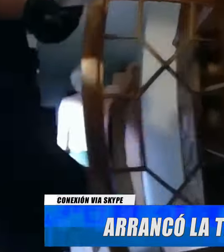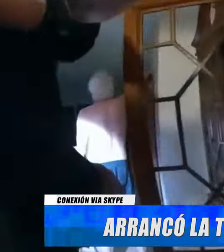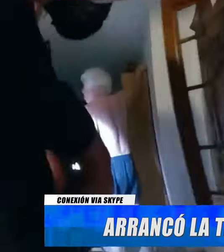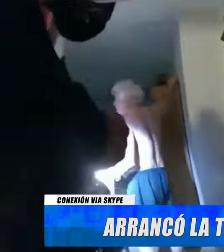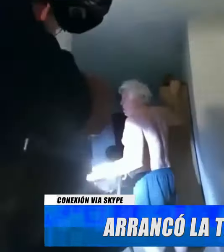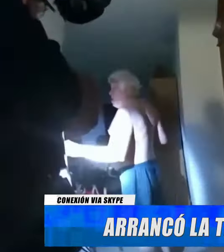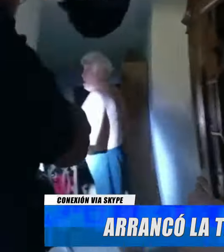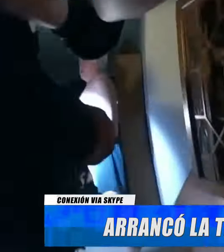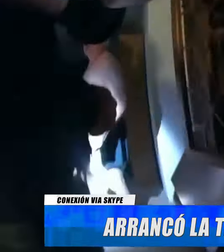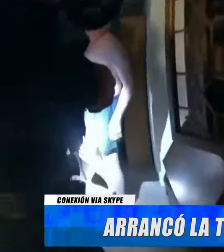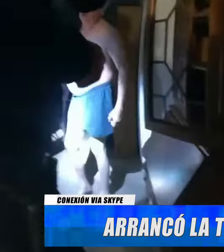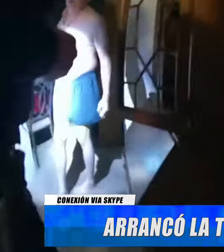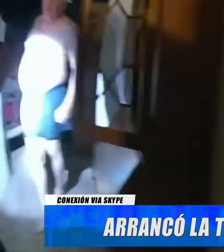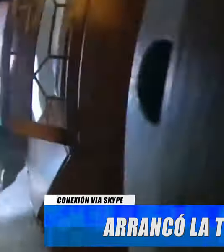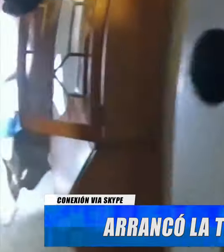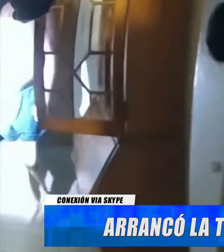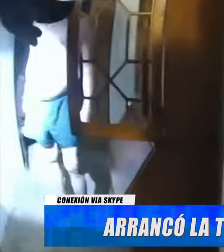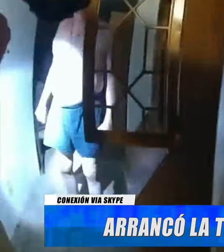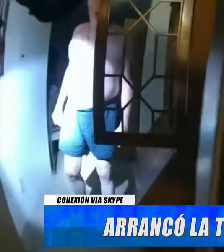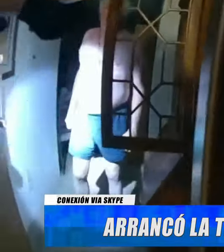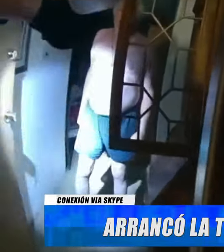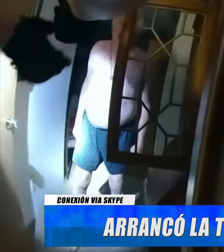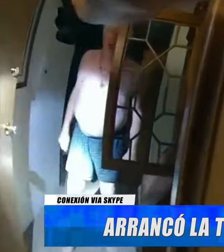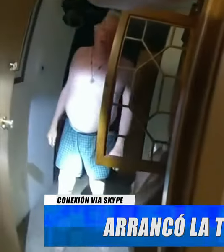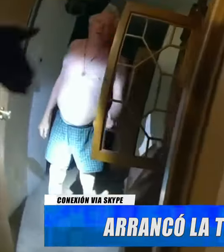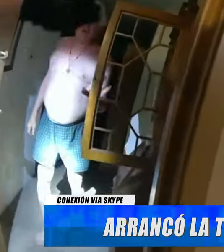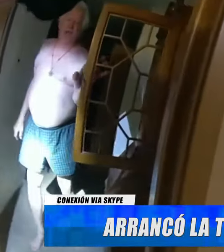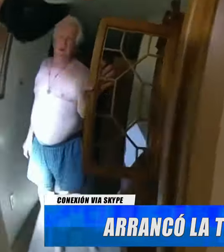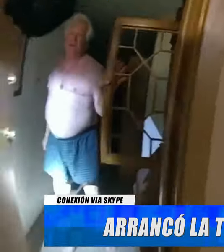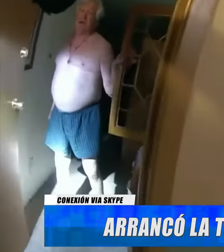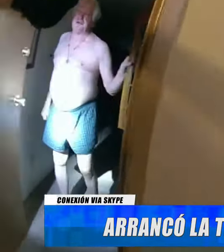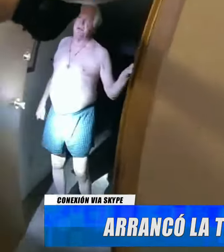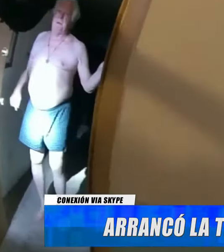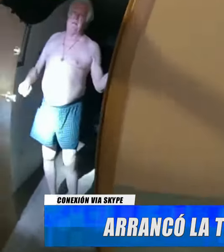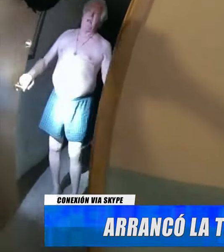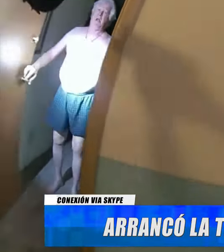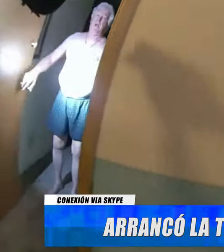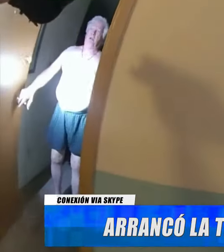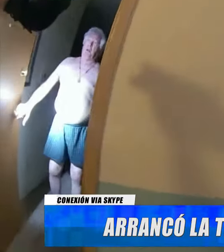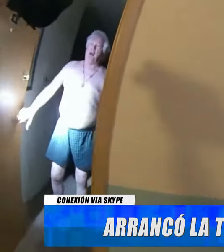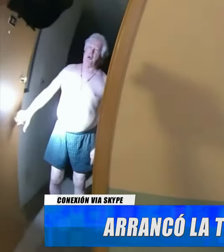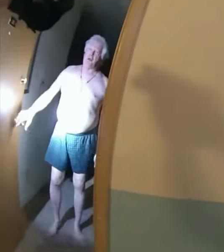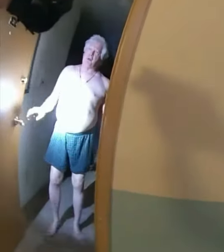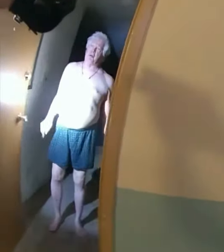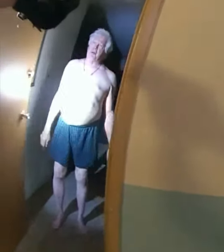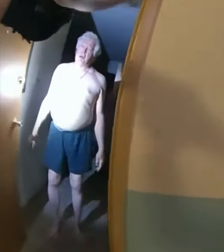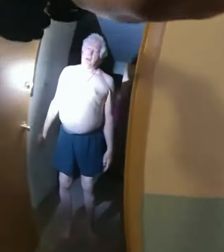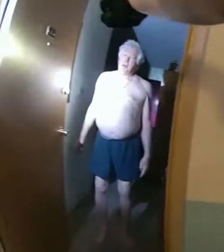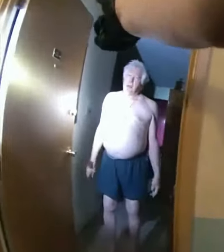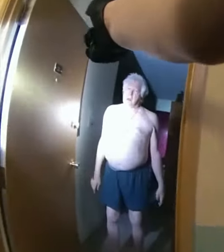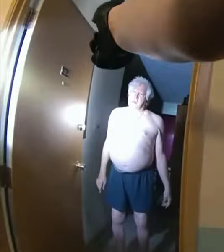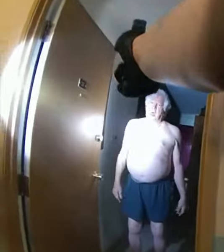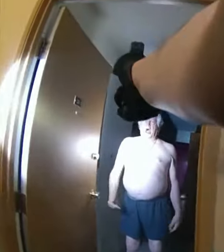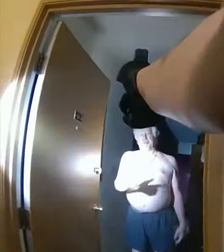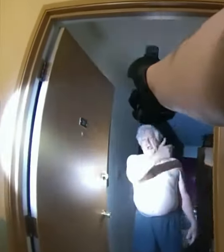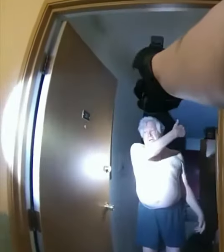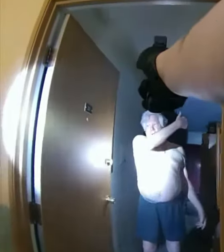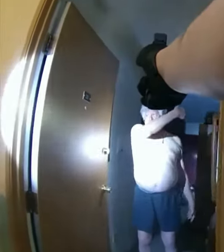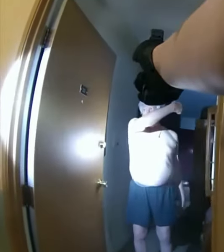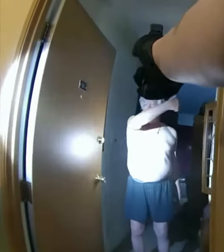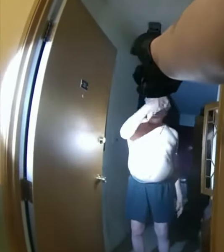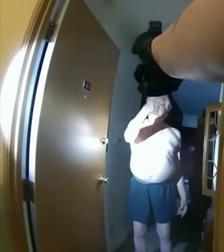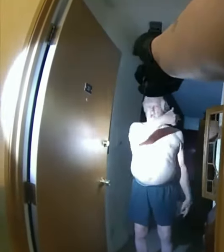Un poquito antes. Put it down. Get on the ground now. Quita el título para ver la traducción. Get